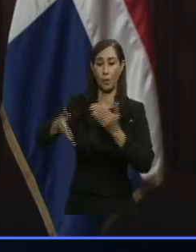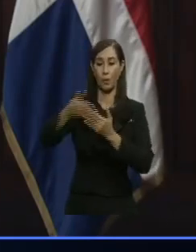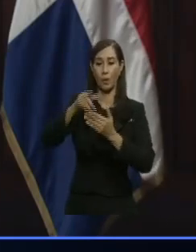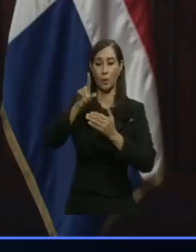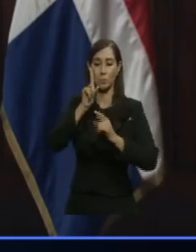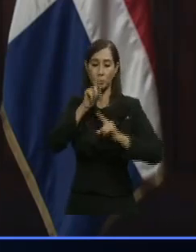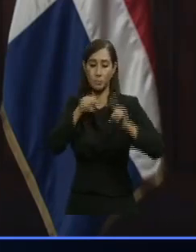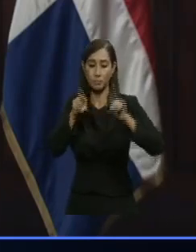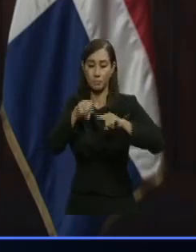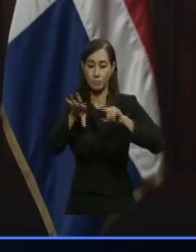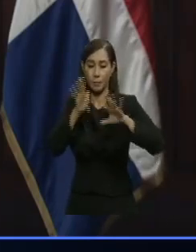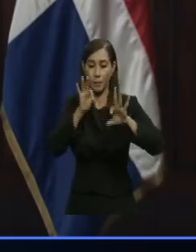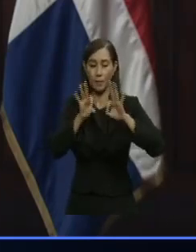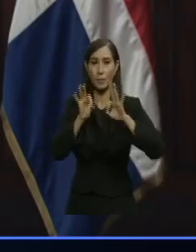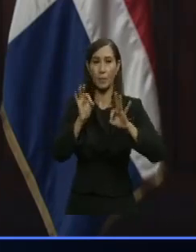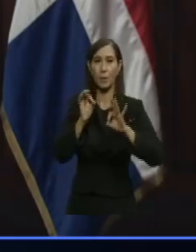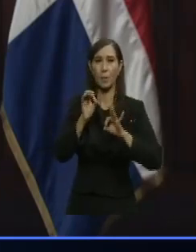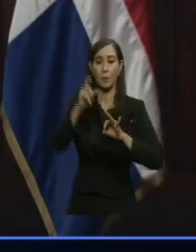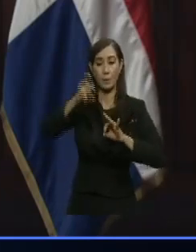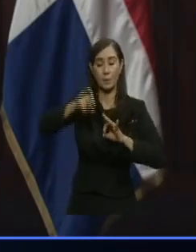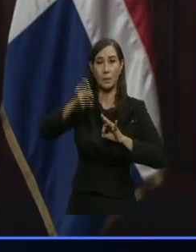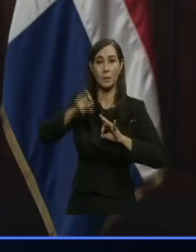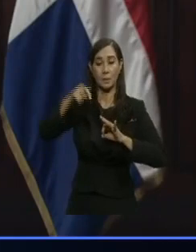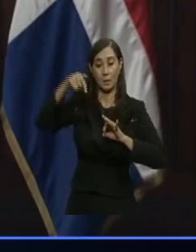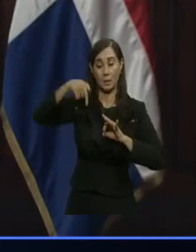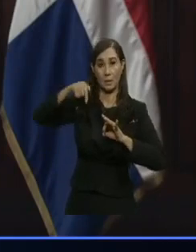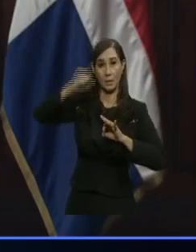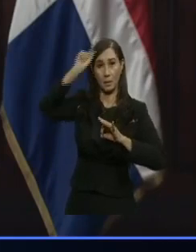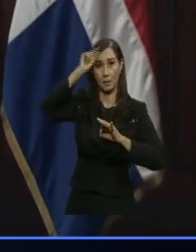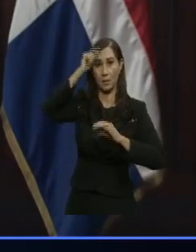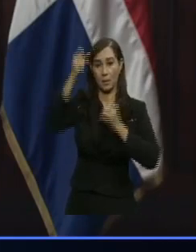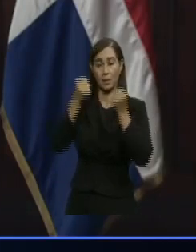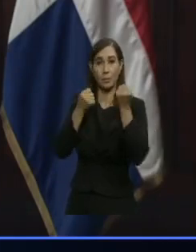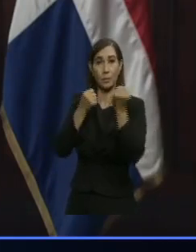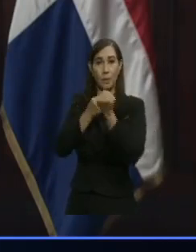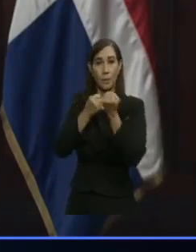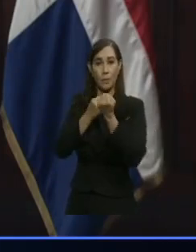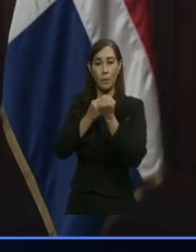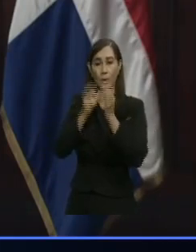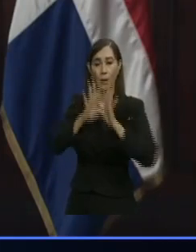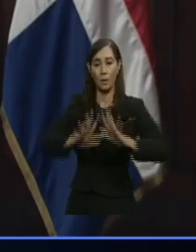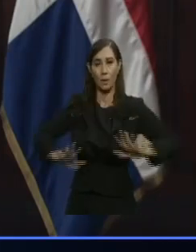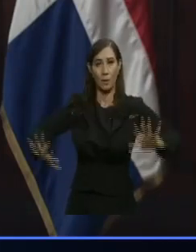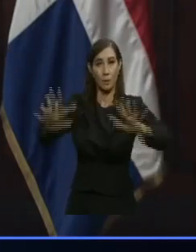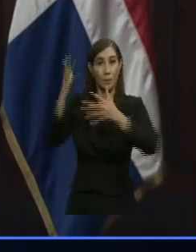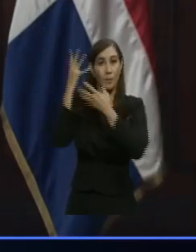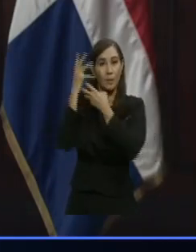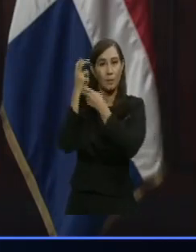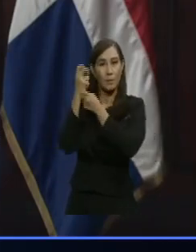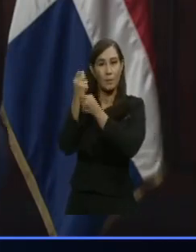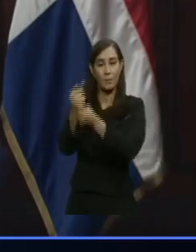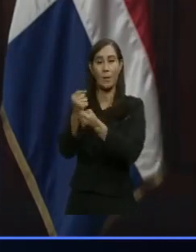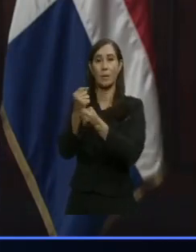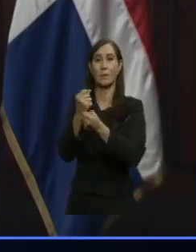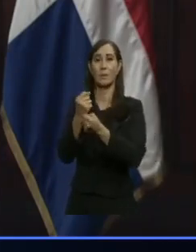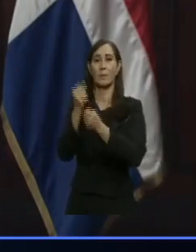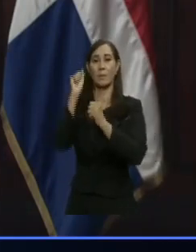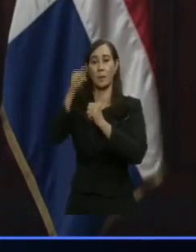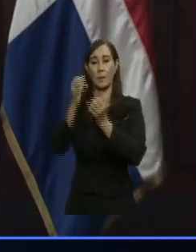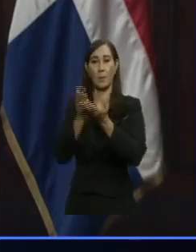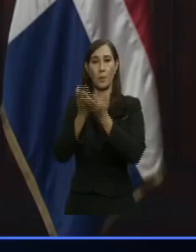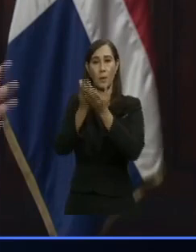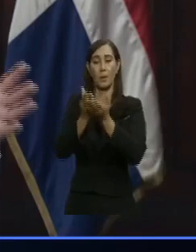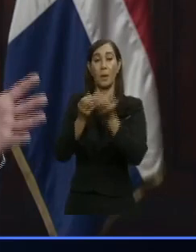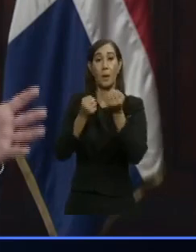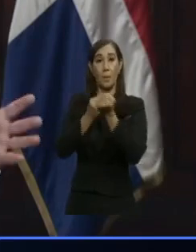disparó yo tengo un contenedor yo lo necesito pero yo yo te lo otro alquilo al precio que digo que yo quiera no al